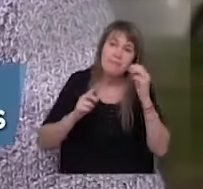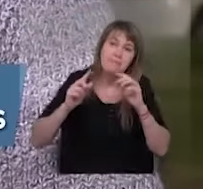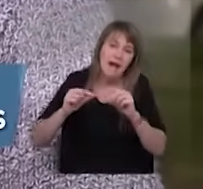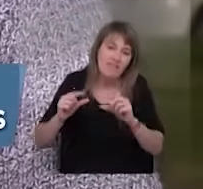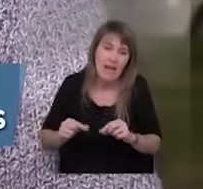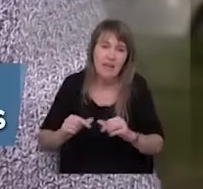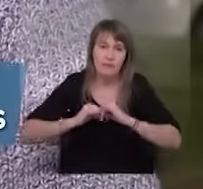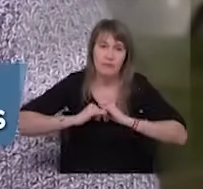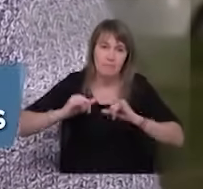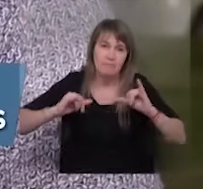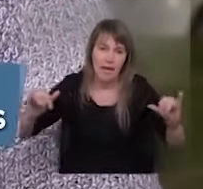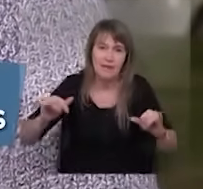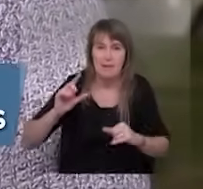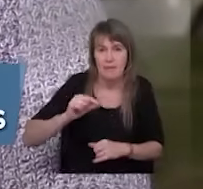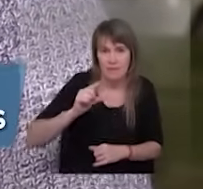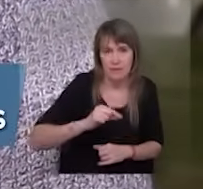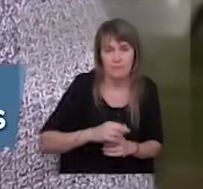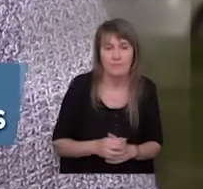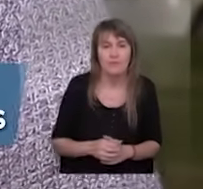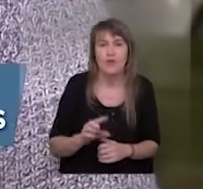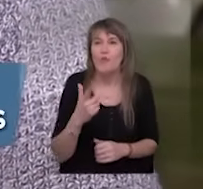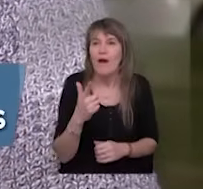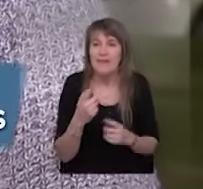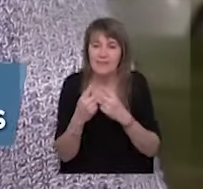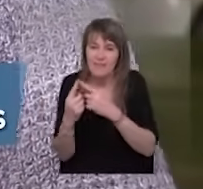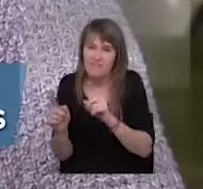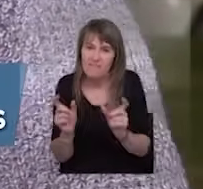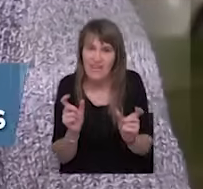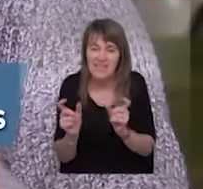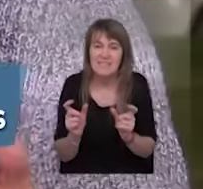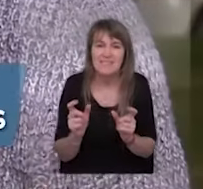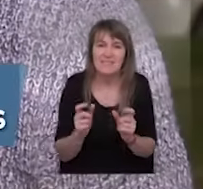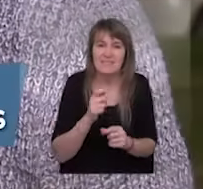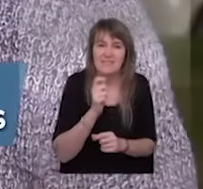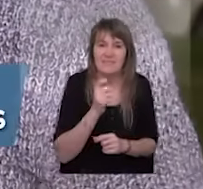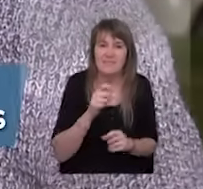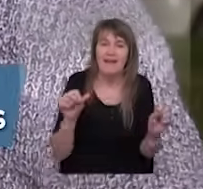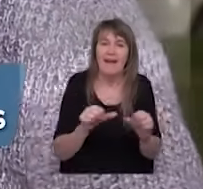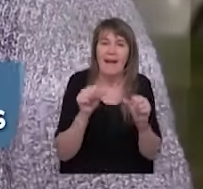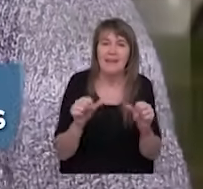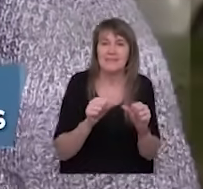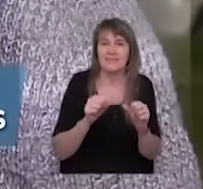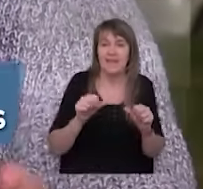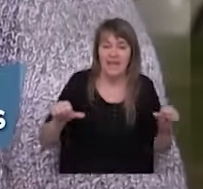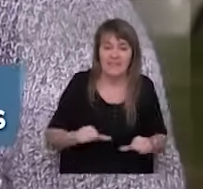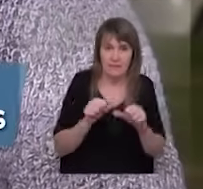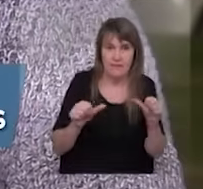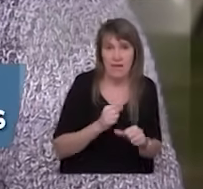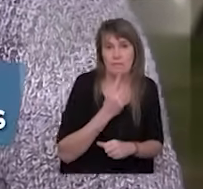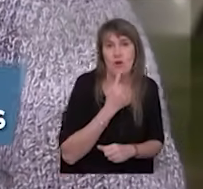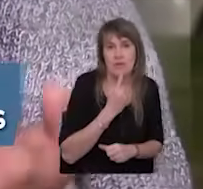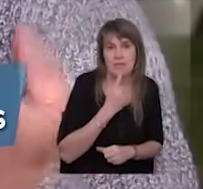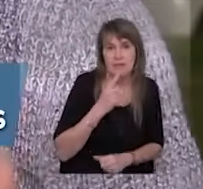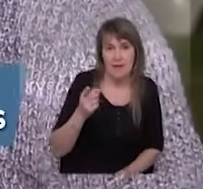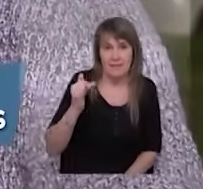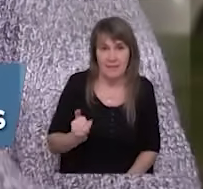cortar las campañas y que no existe una brecha muy significativa entre quienes pueden hacer una actividad política porque tienen dinero